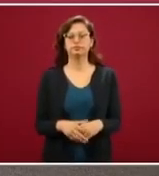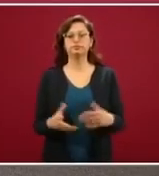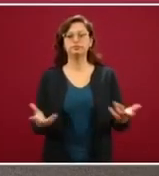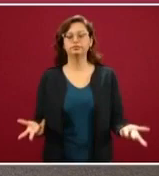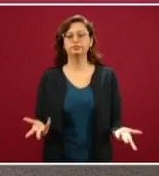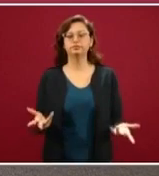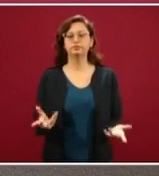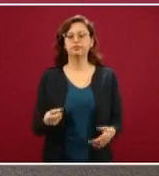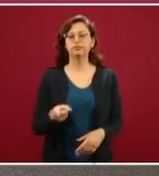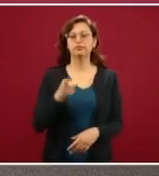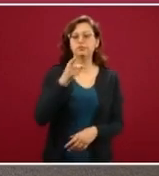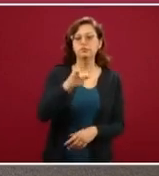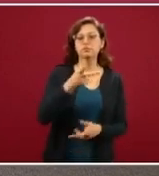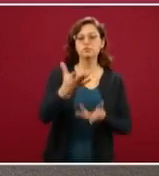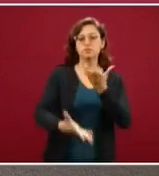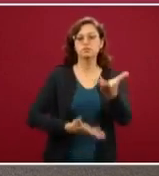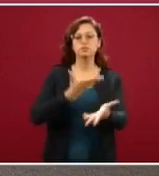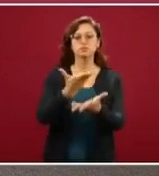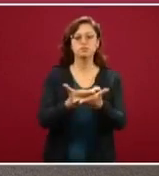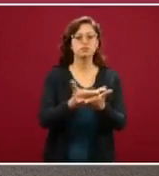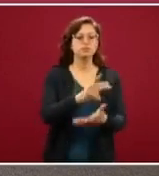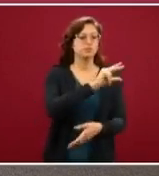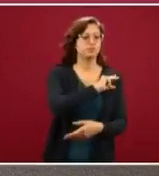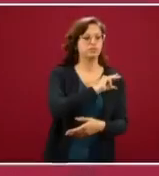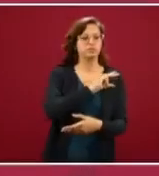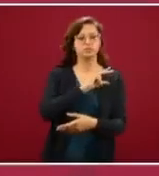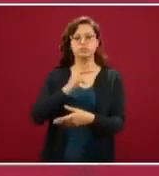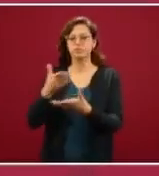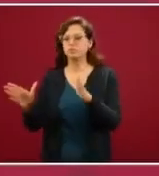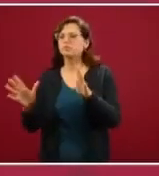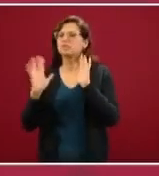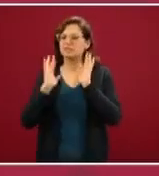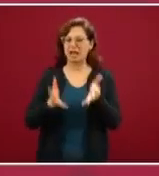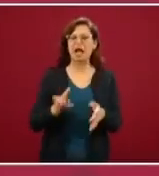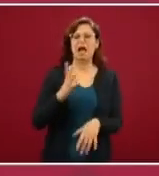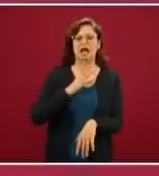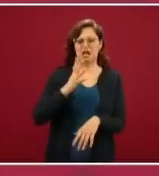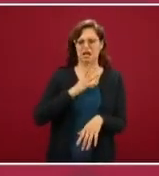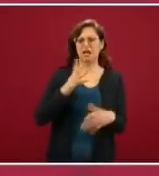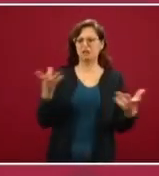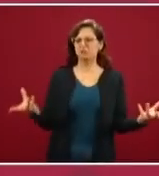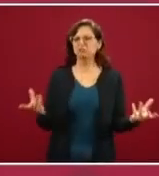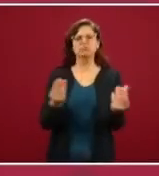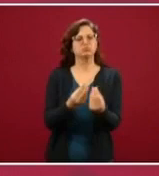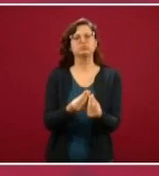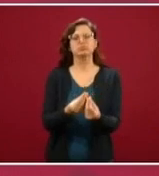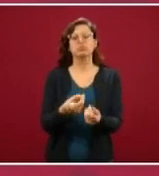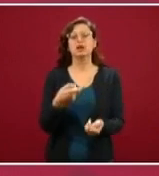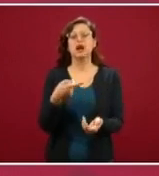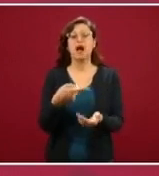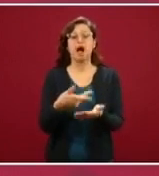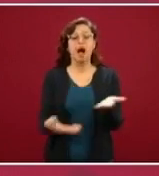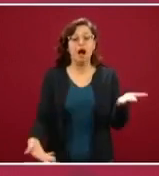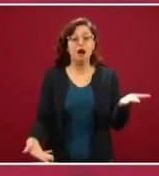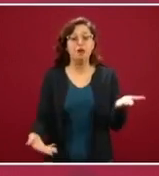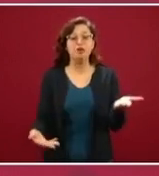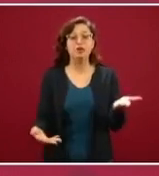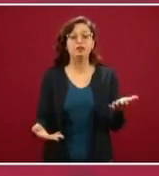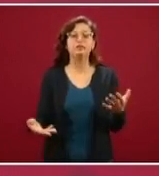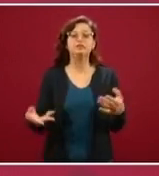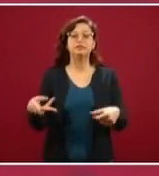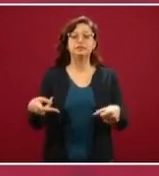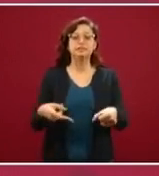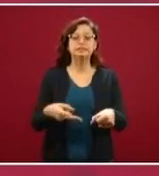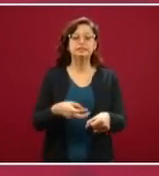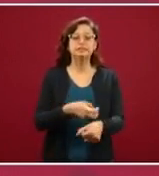asociación de sector privado con sector público ya se está dando, y ahora viene esta